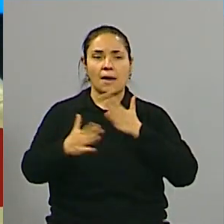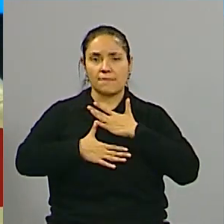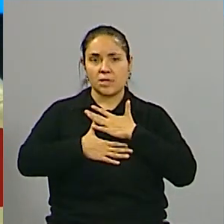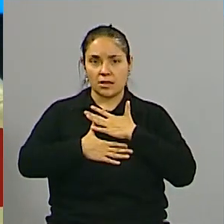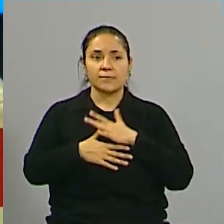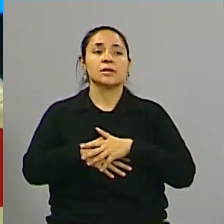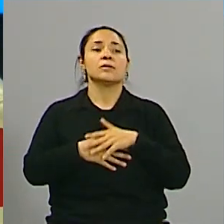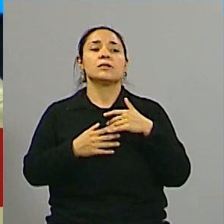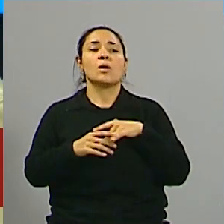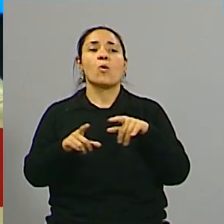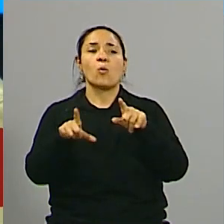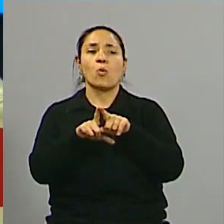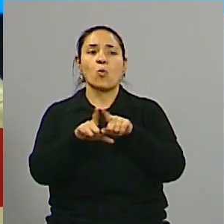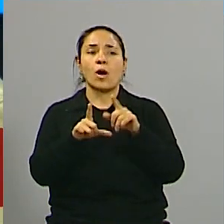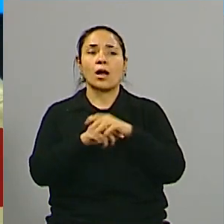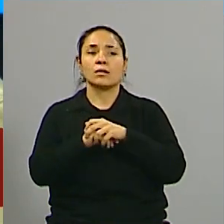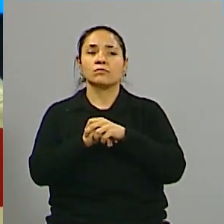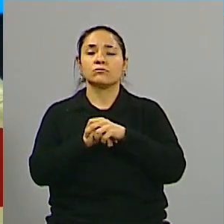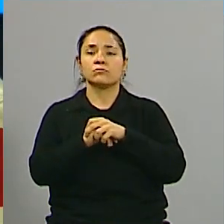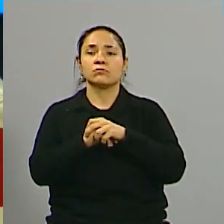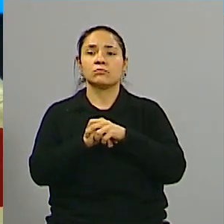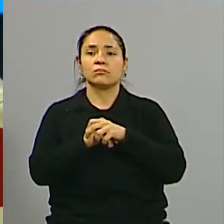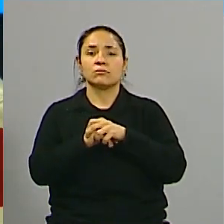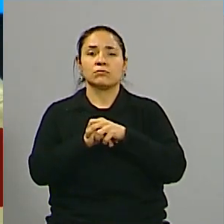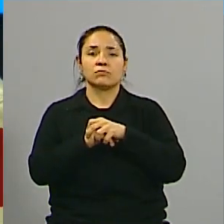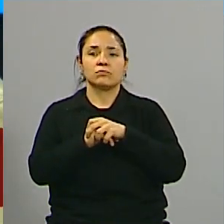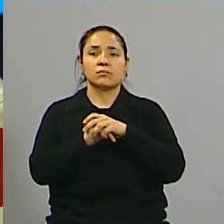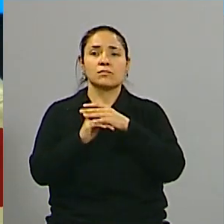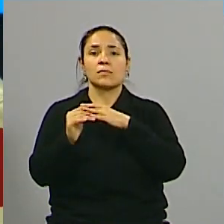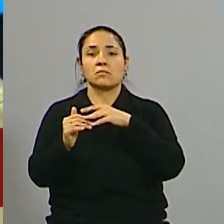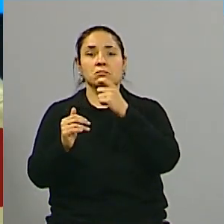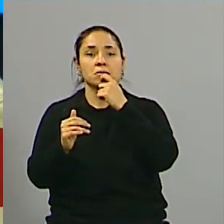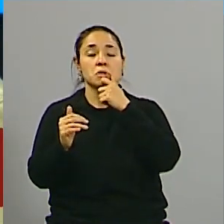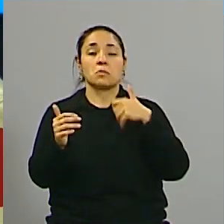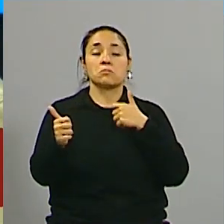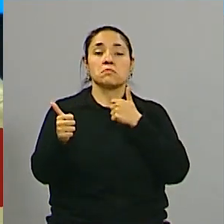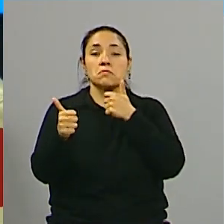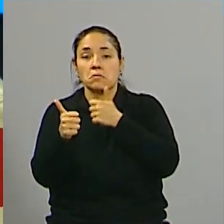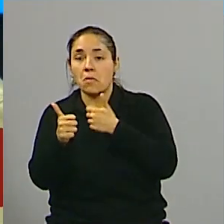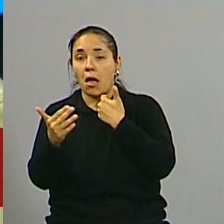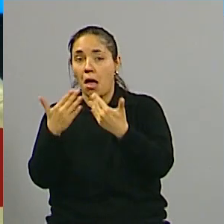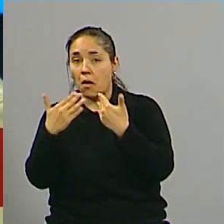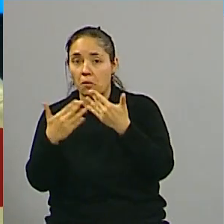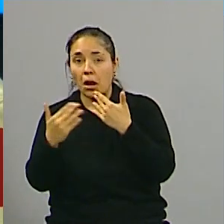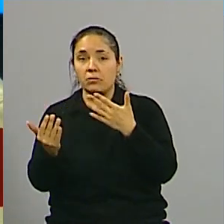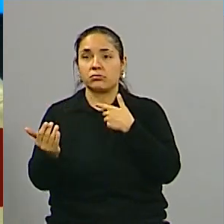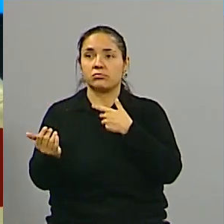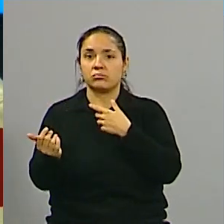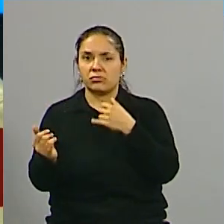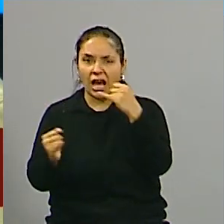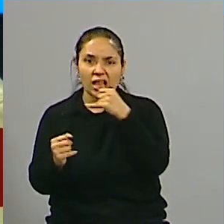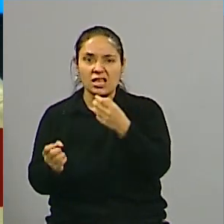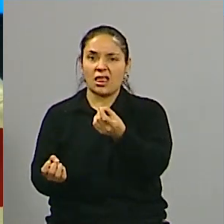Pero bueno, la recepción, insisto, no es mala, no es para nada mala. Y bueno, por supuesto que existen una serie de reclamos.